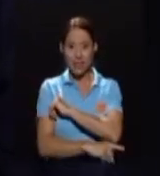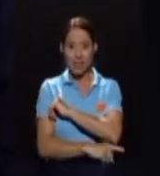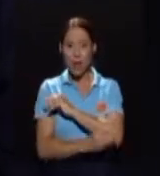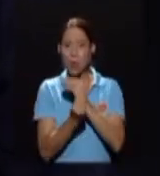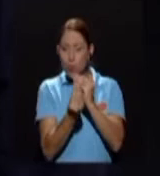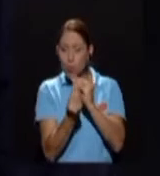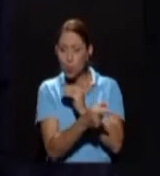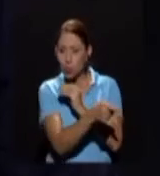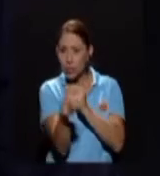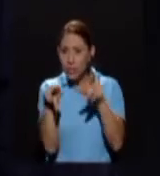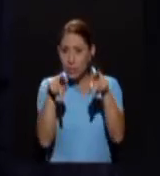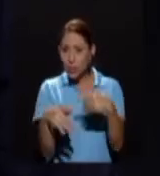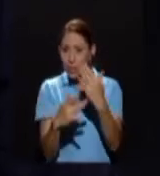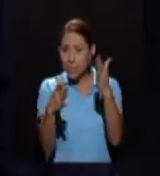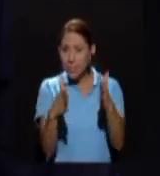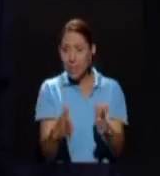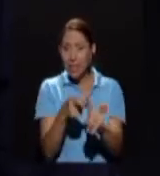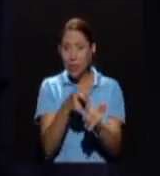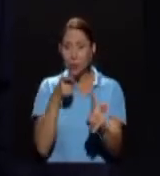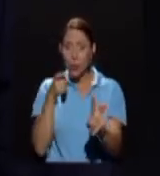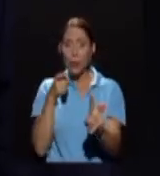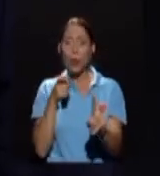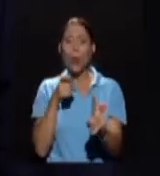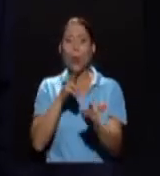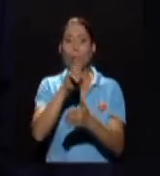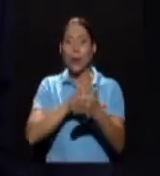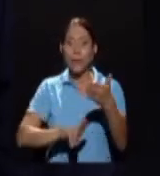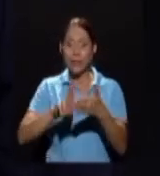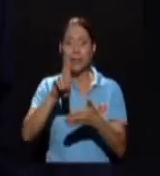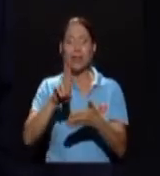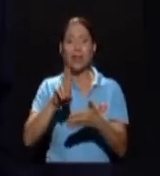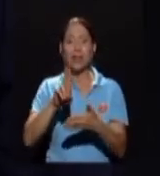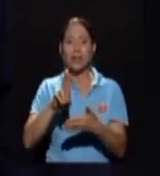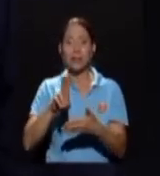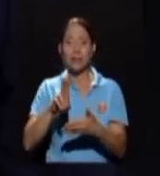técnicos provenían de universidades